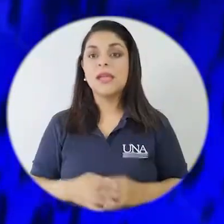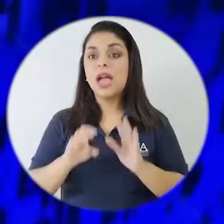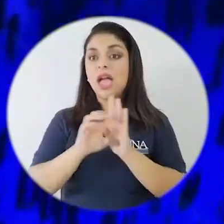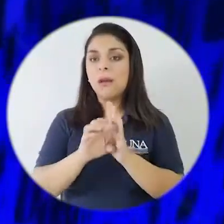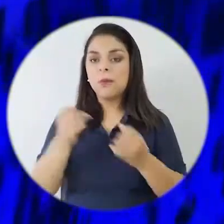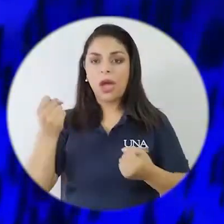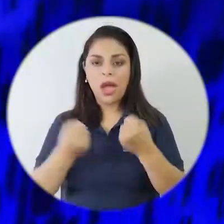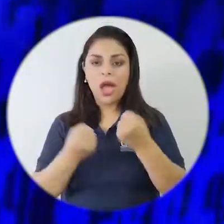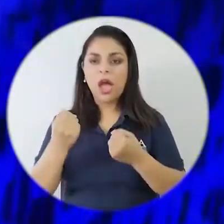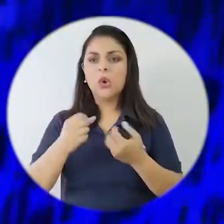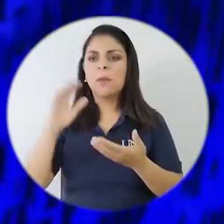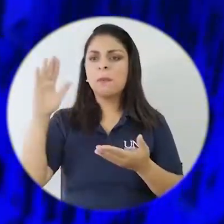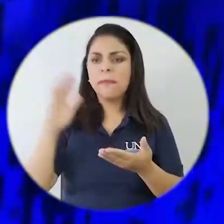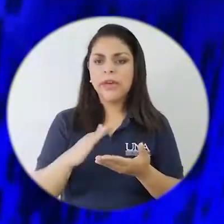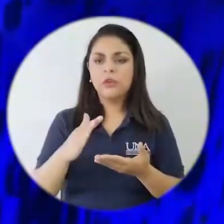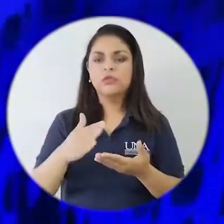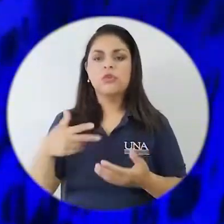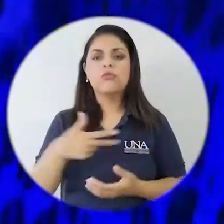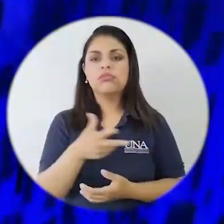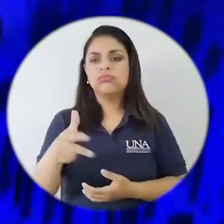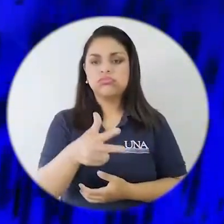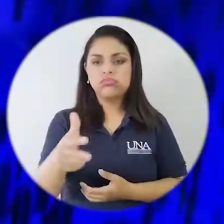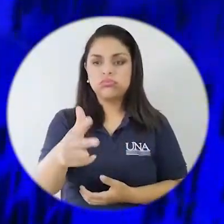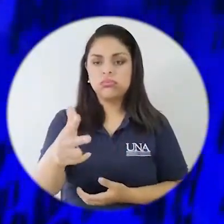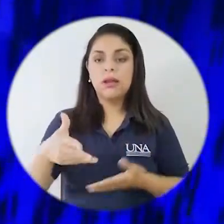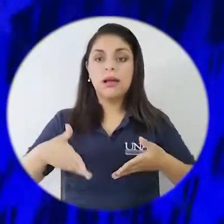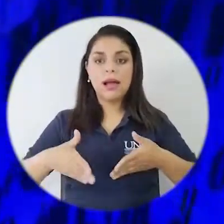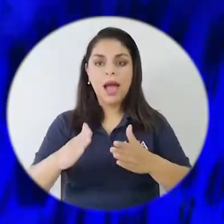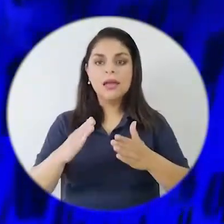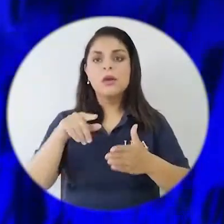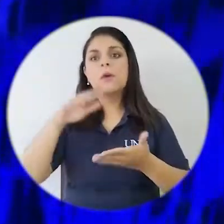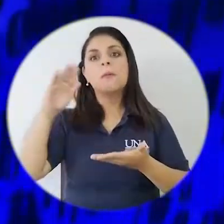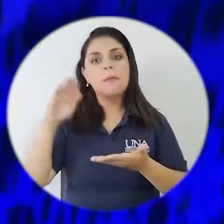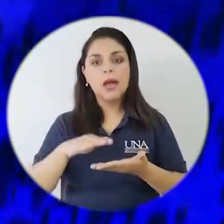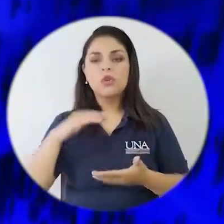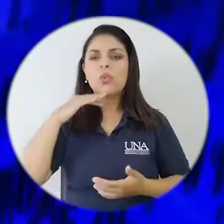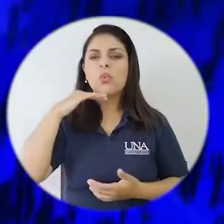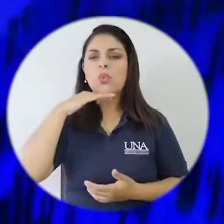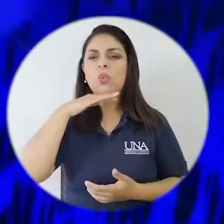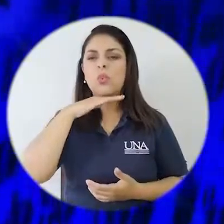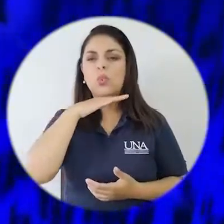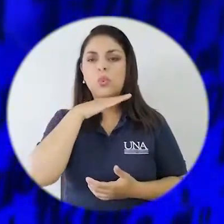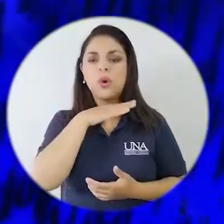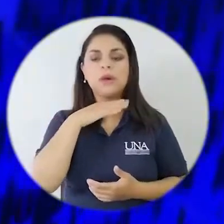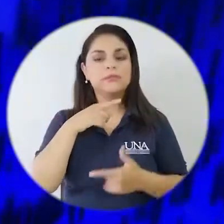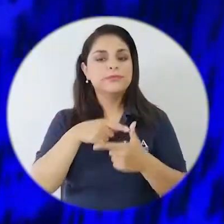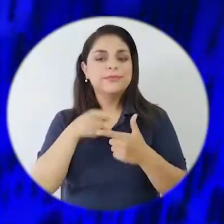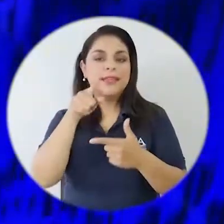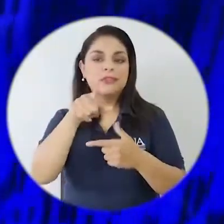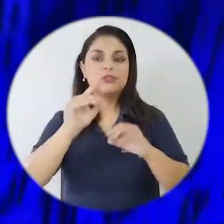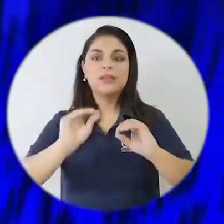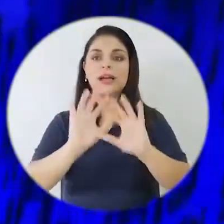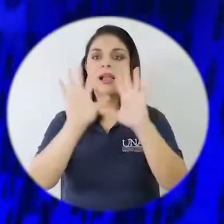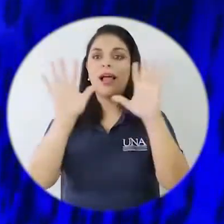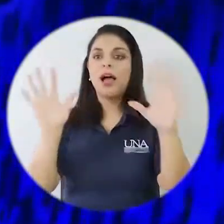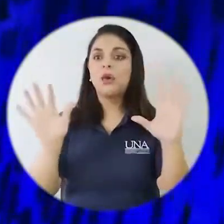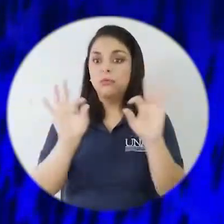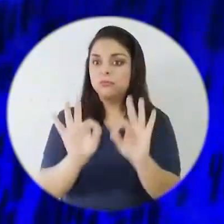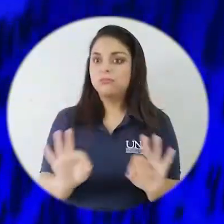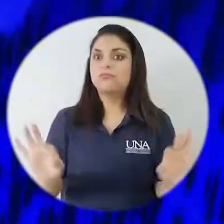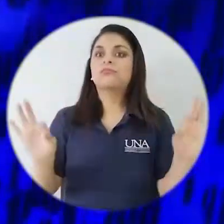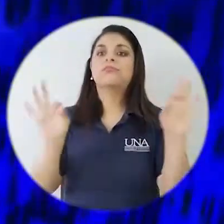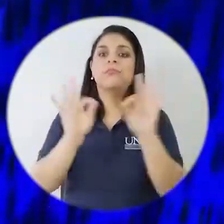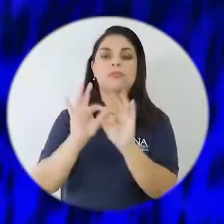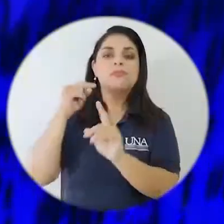de automóviles en las calles, eso implica menor contaminación y eso pues está claramente documentado que es un elemento